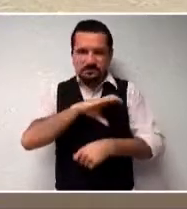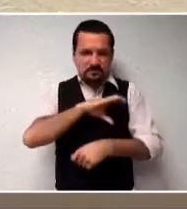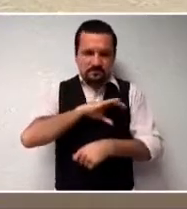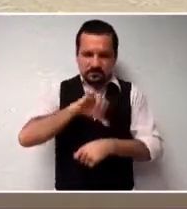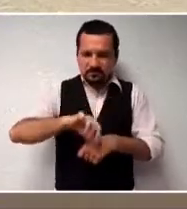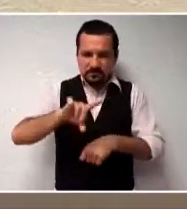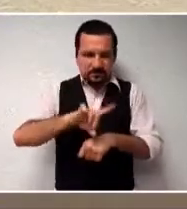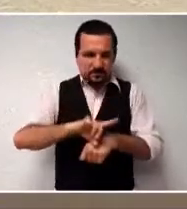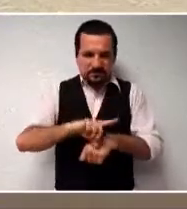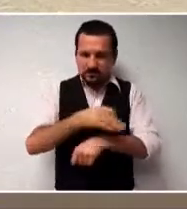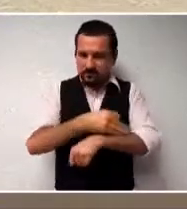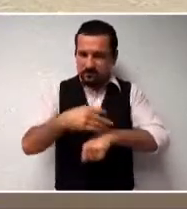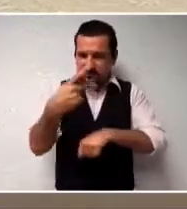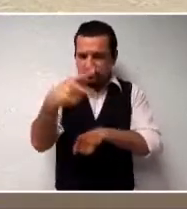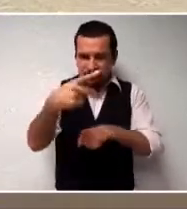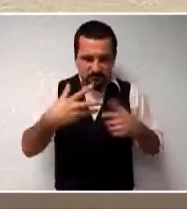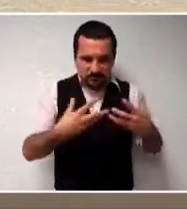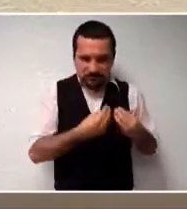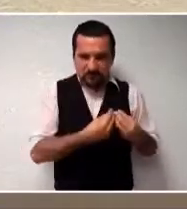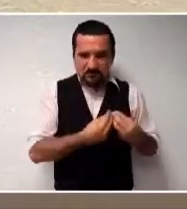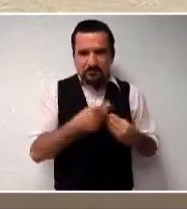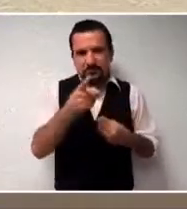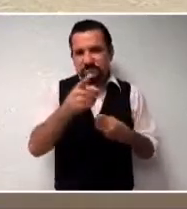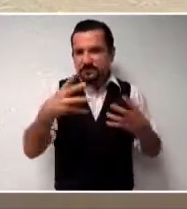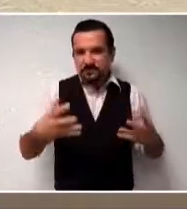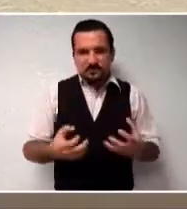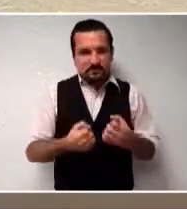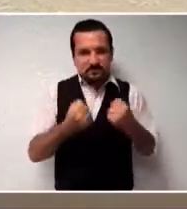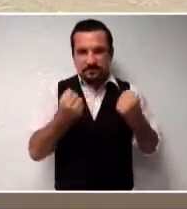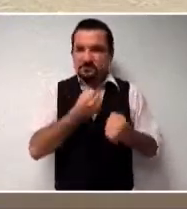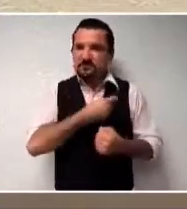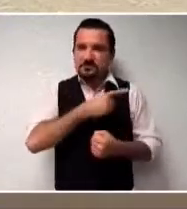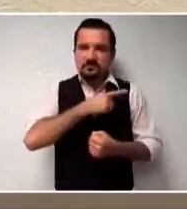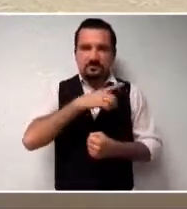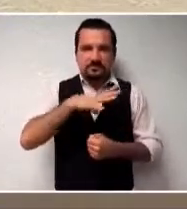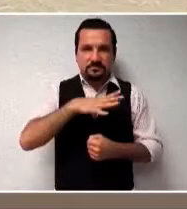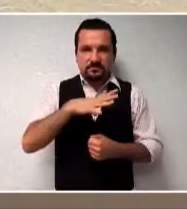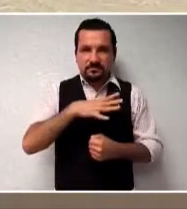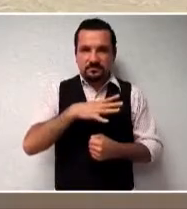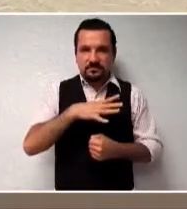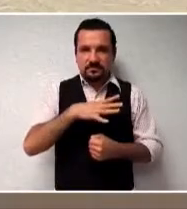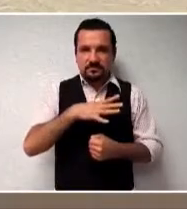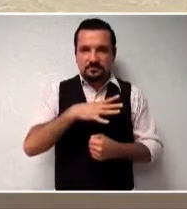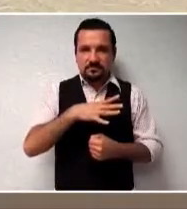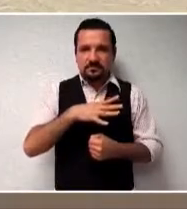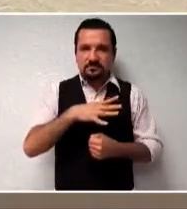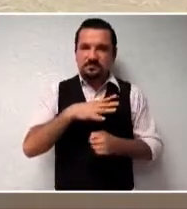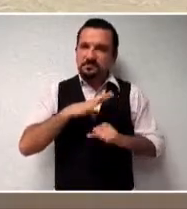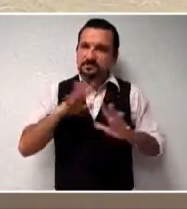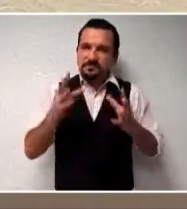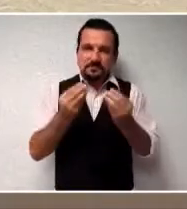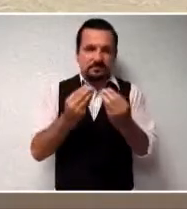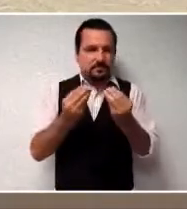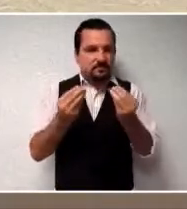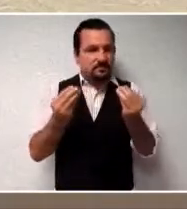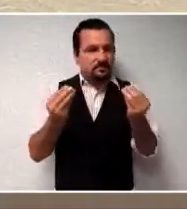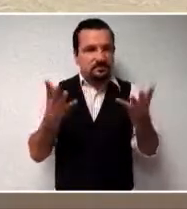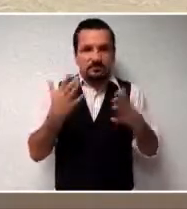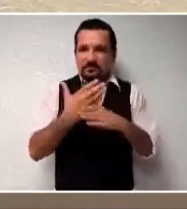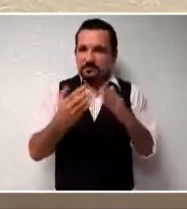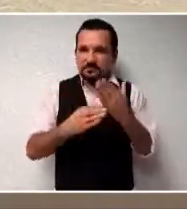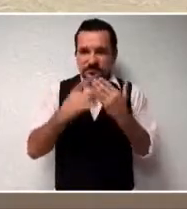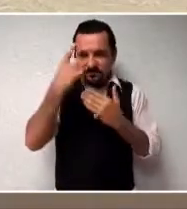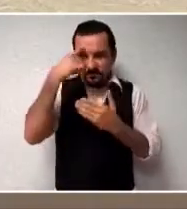y tu familia estás a salvo y con salud ya es mucho por lo cual